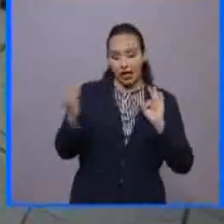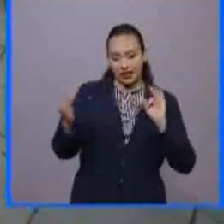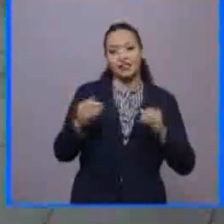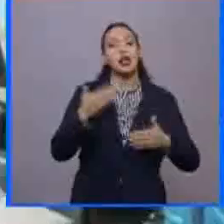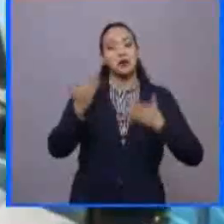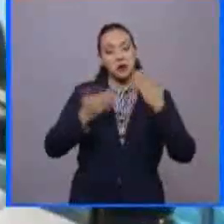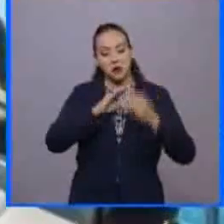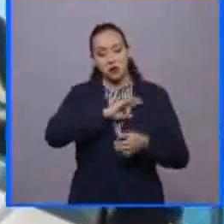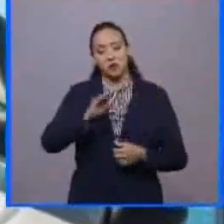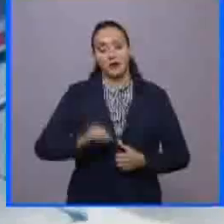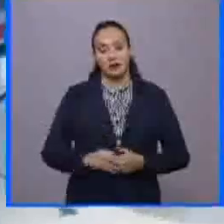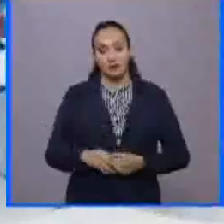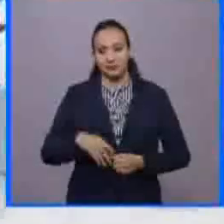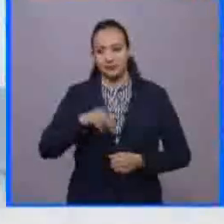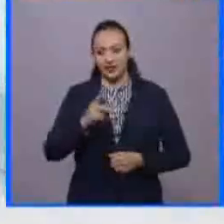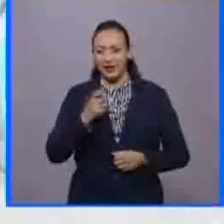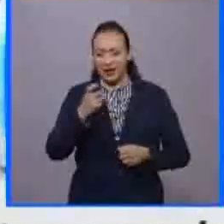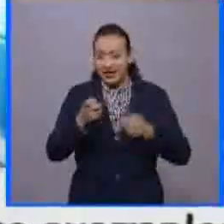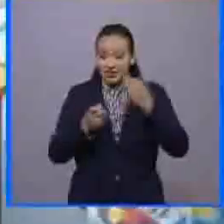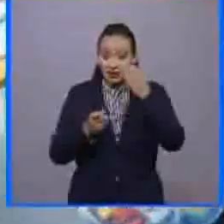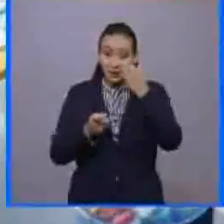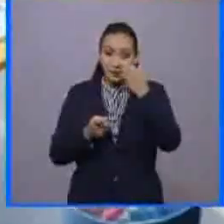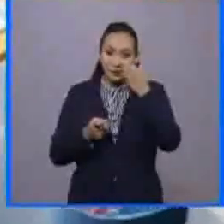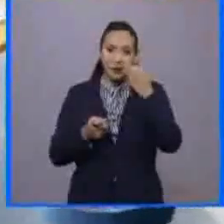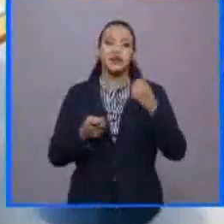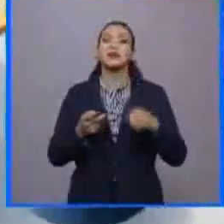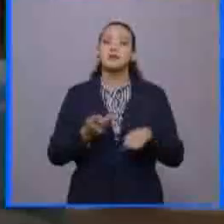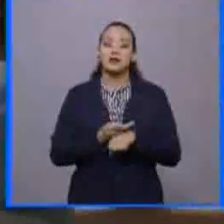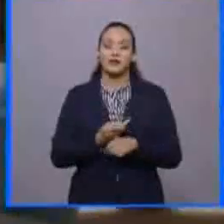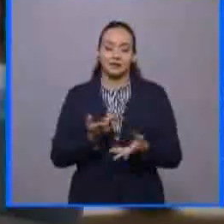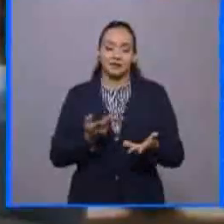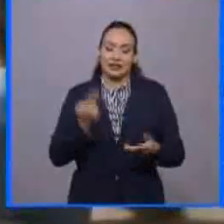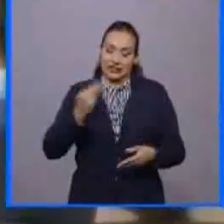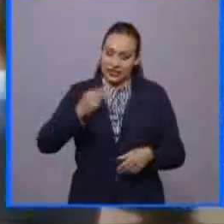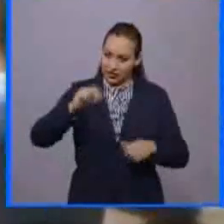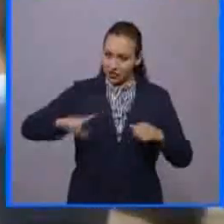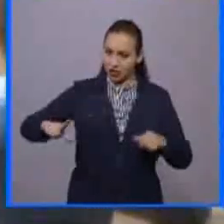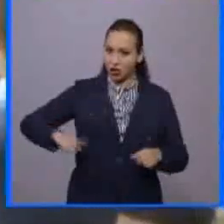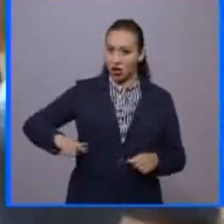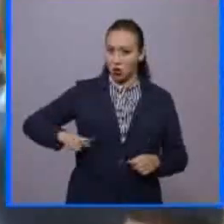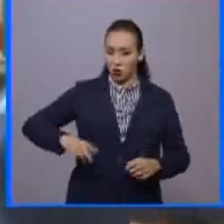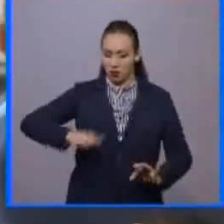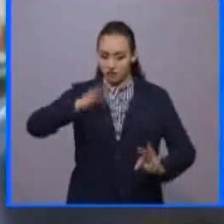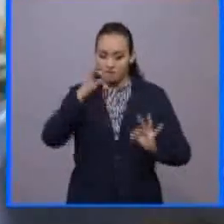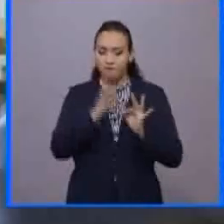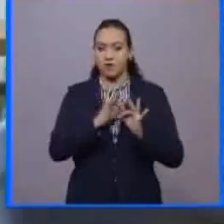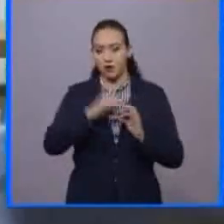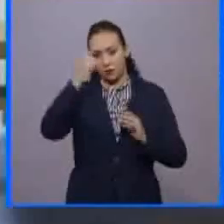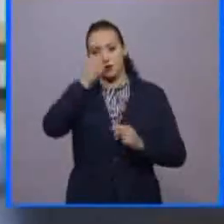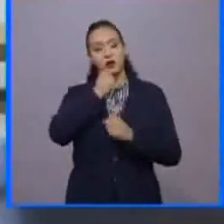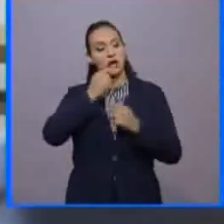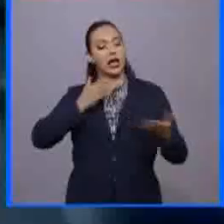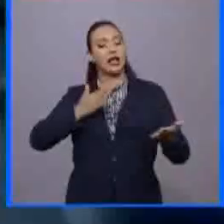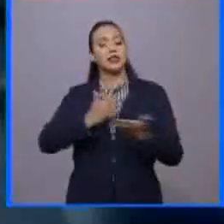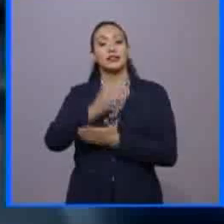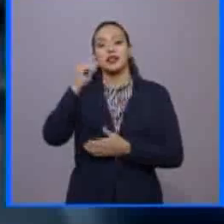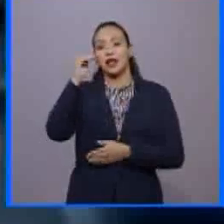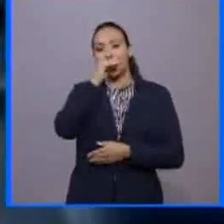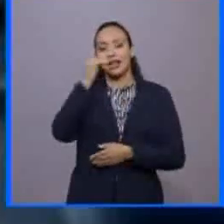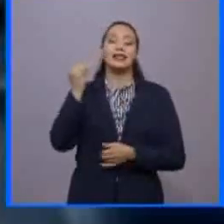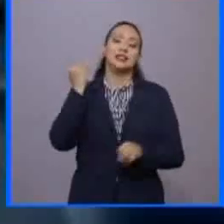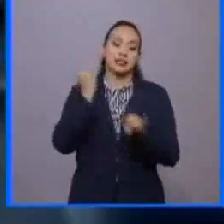embargo, señaló, esto no será irrelevante si el Estado no cumple su obligación de garantizar el acceso gratuito a